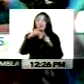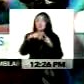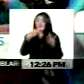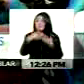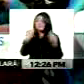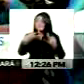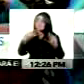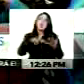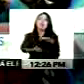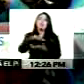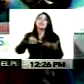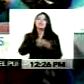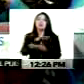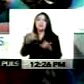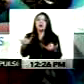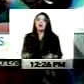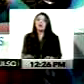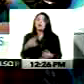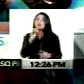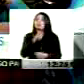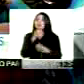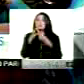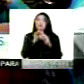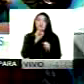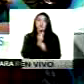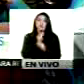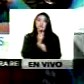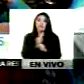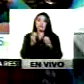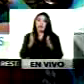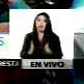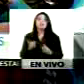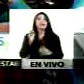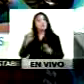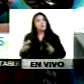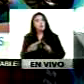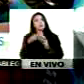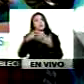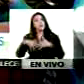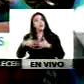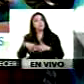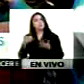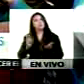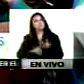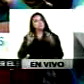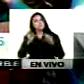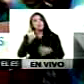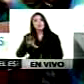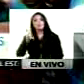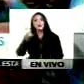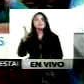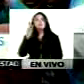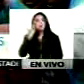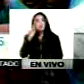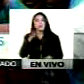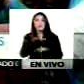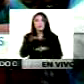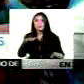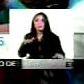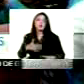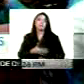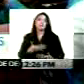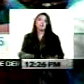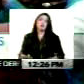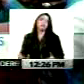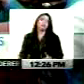llegar a las catacumbas, de conocer de cerca los problemas por los que atraviesan los trabajadores y las trabajadoras, y también encontrarnos con los empresarios honestos de este país, que